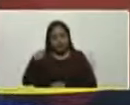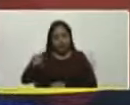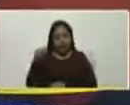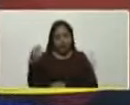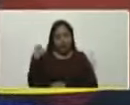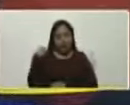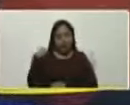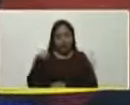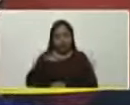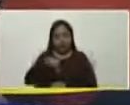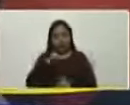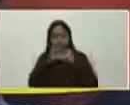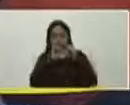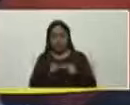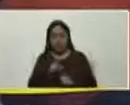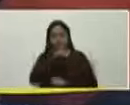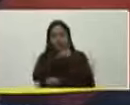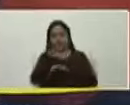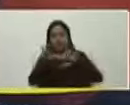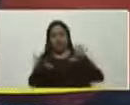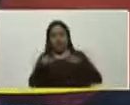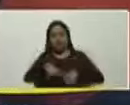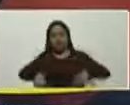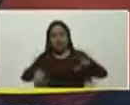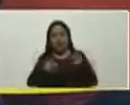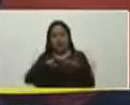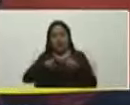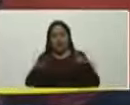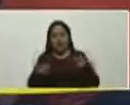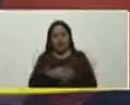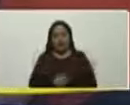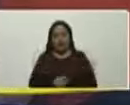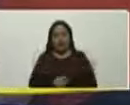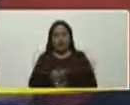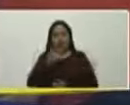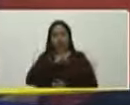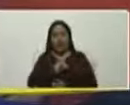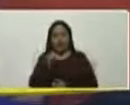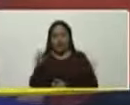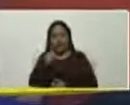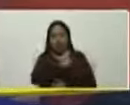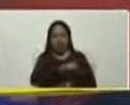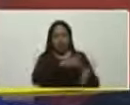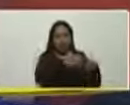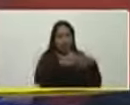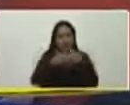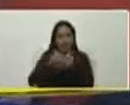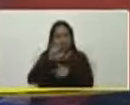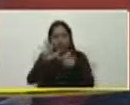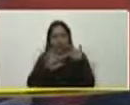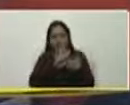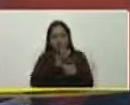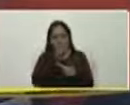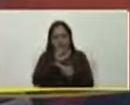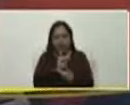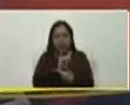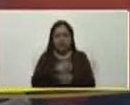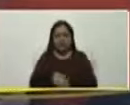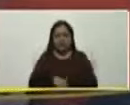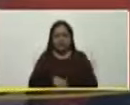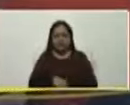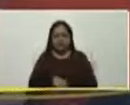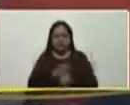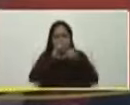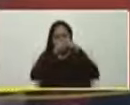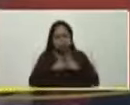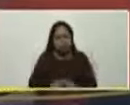Se instalaron 18 puntos paz. Esos puntos paz, hay un quinteto. Y bueno, hemos censado de las